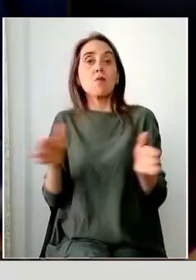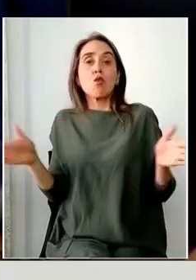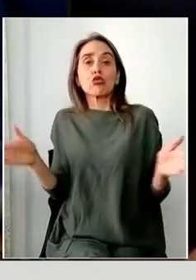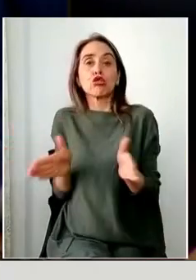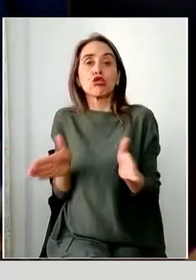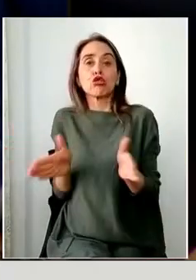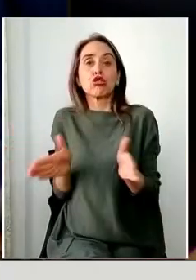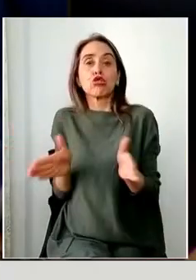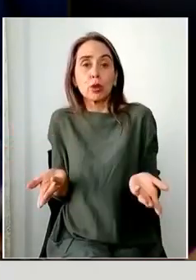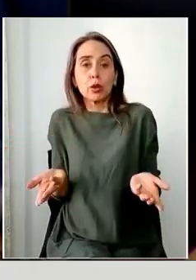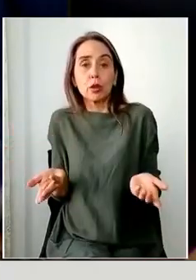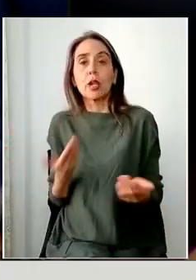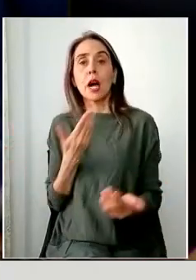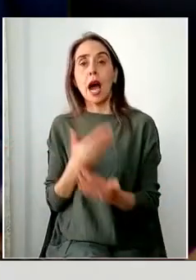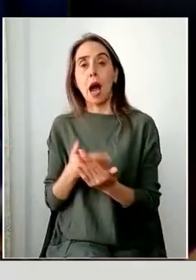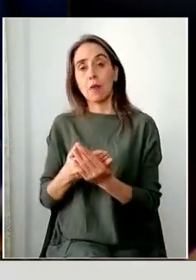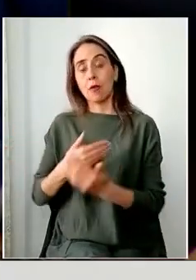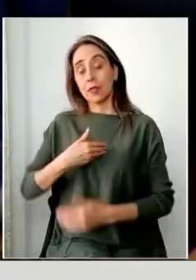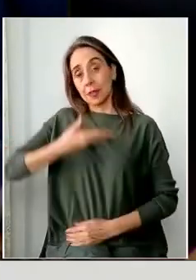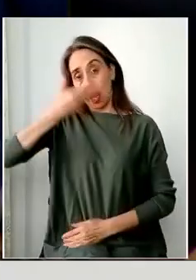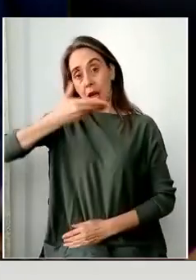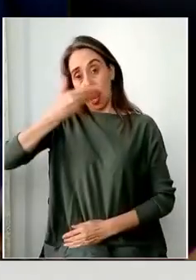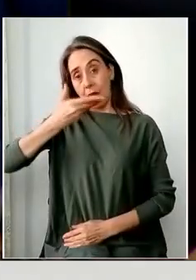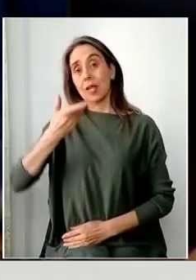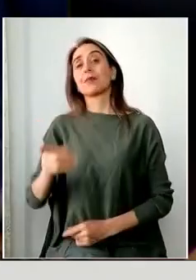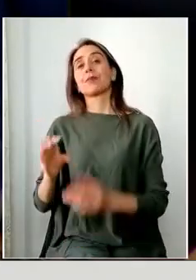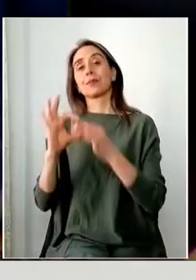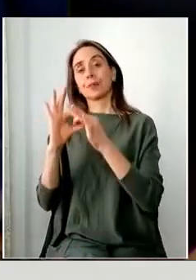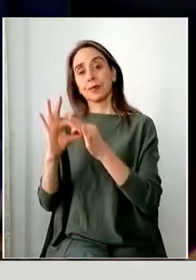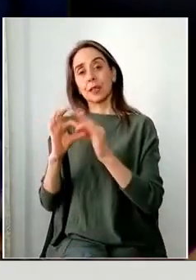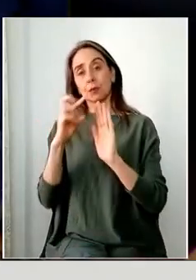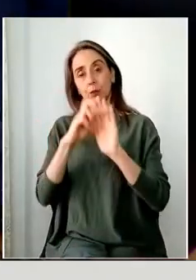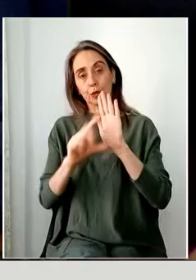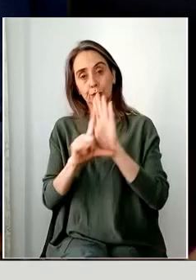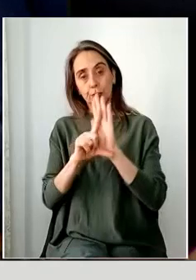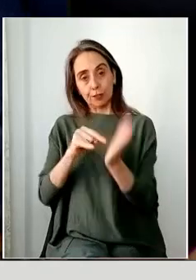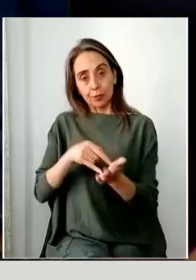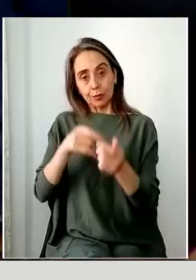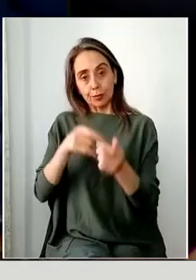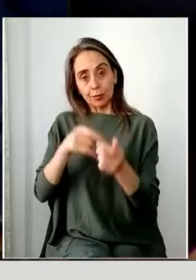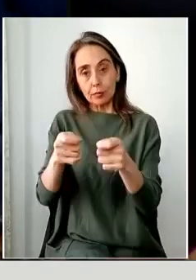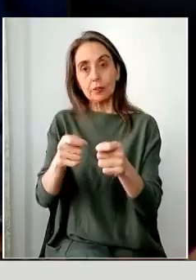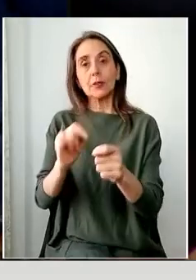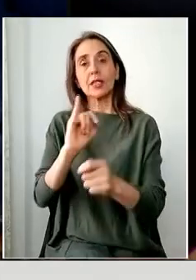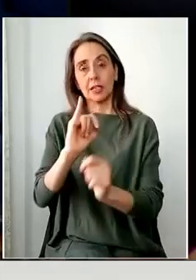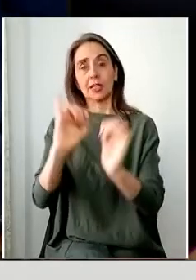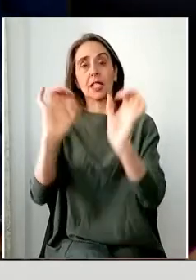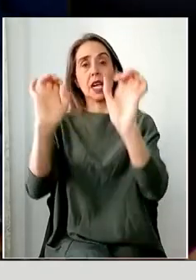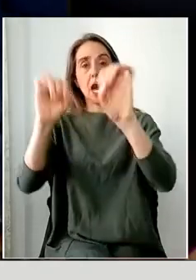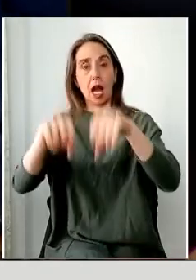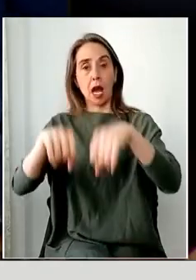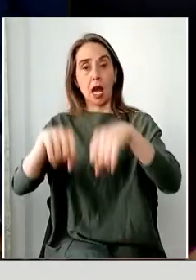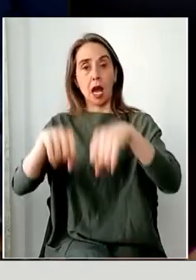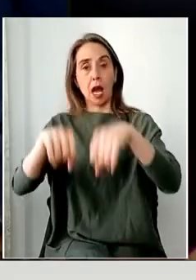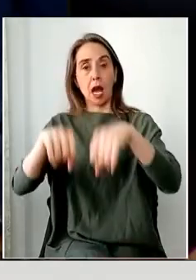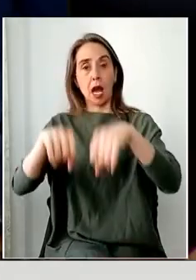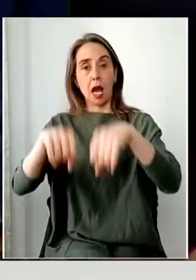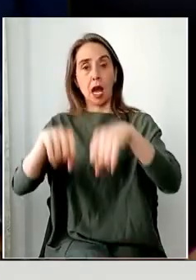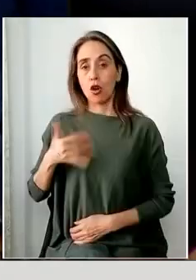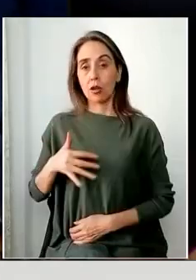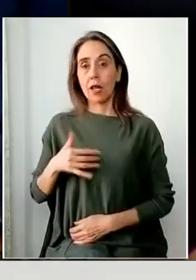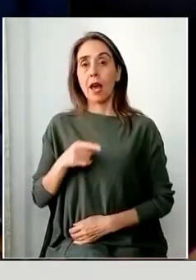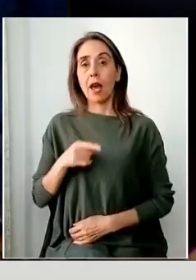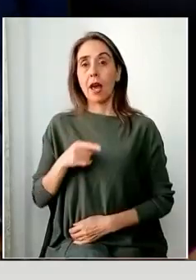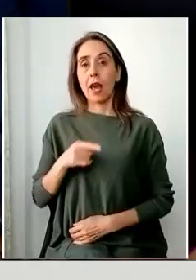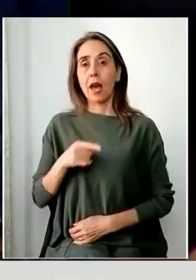esta intervención no solo de agradecer este proyecto, de decir que lo vamos a aprobar, de la relevancia que tienen estas escuelas para